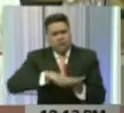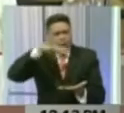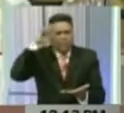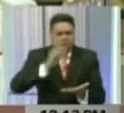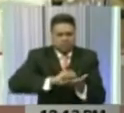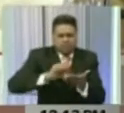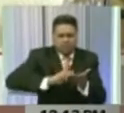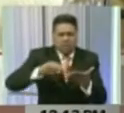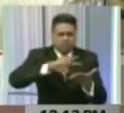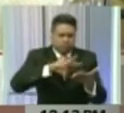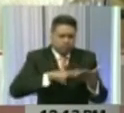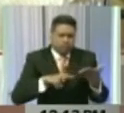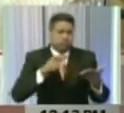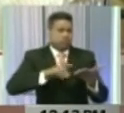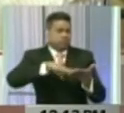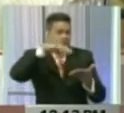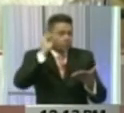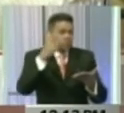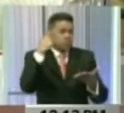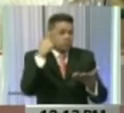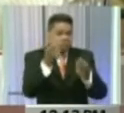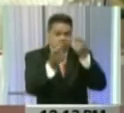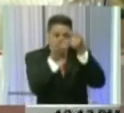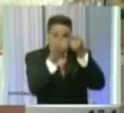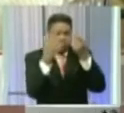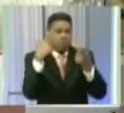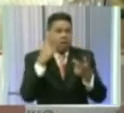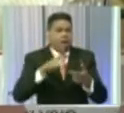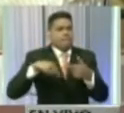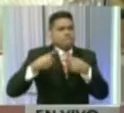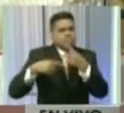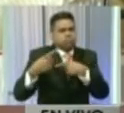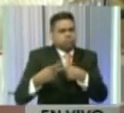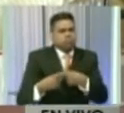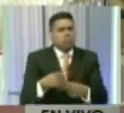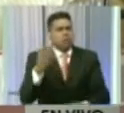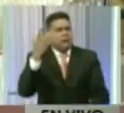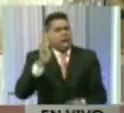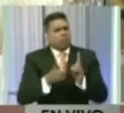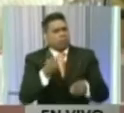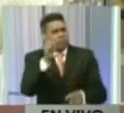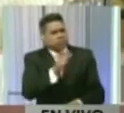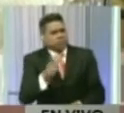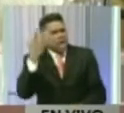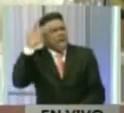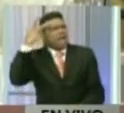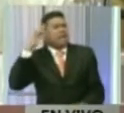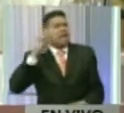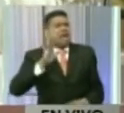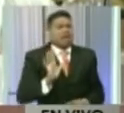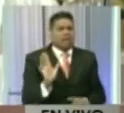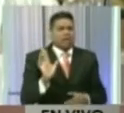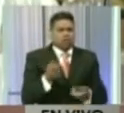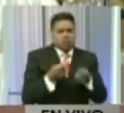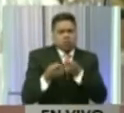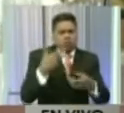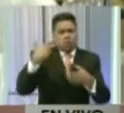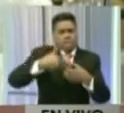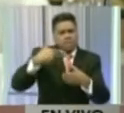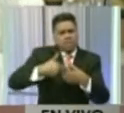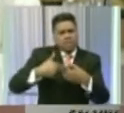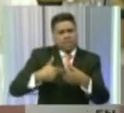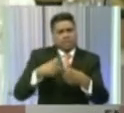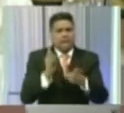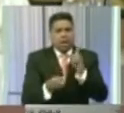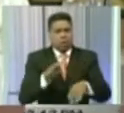hermano, ¿ustedes creen que vale la pena seguir gobernando este país sin controlar a PDVSA? Y uno de los ministros que hoy no está con